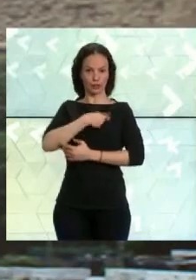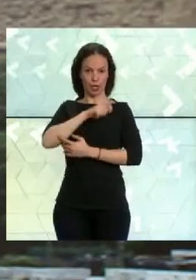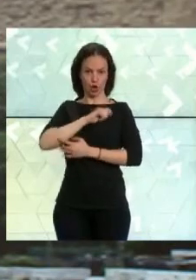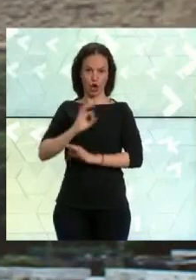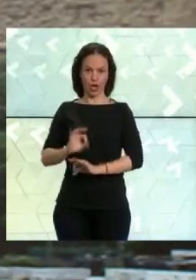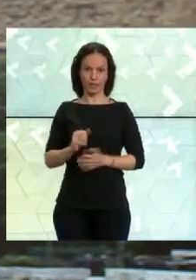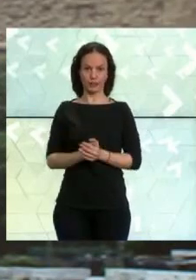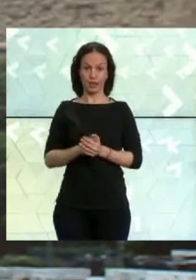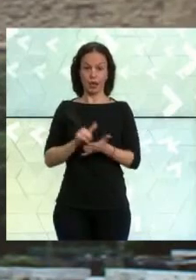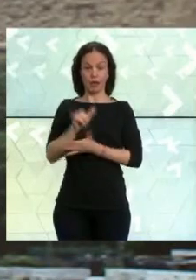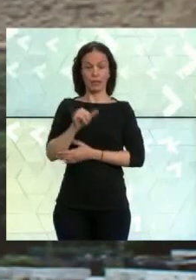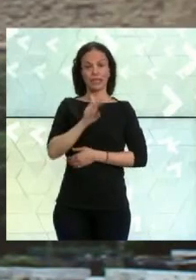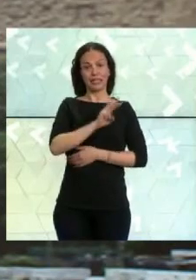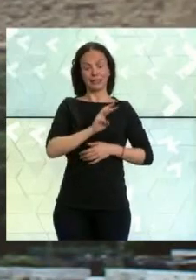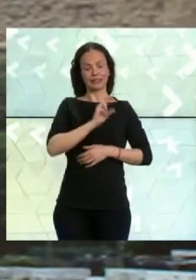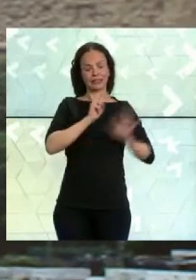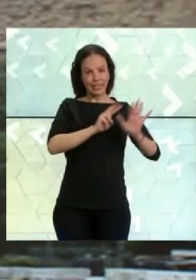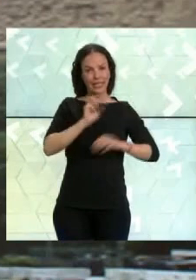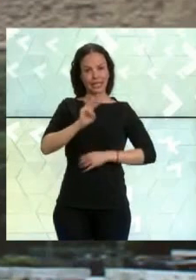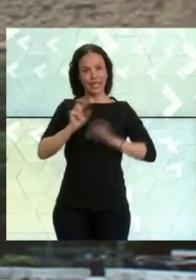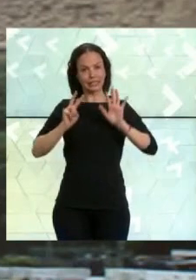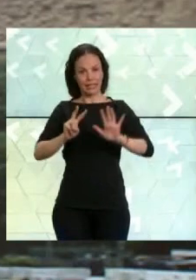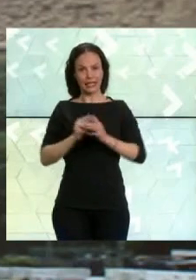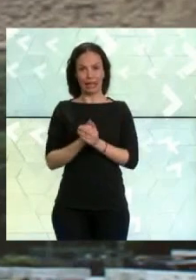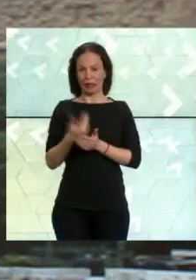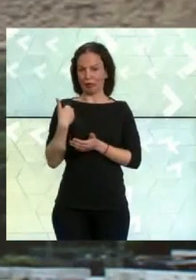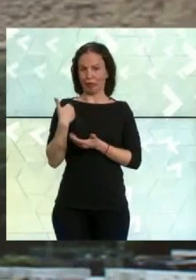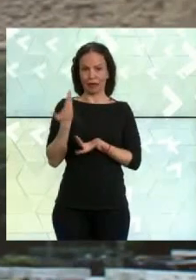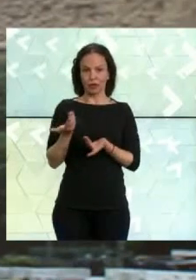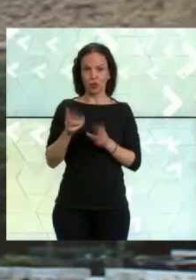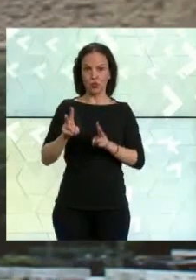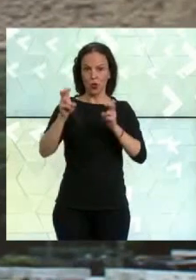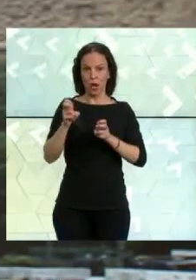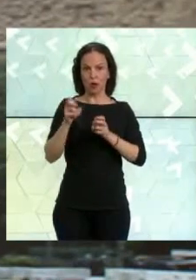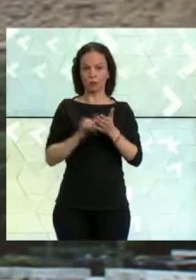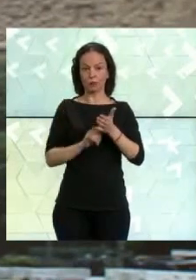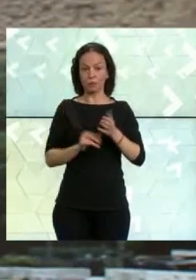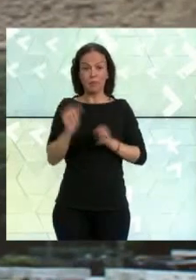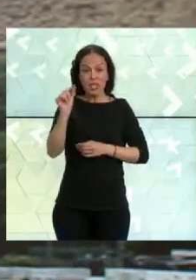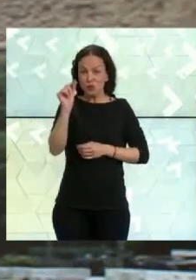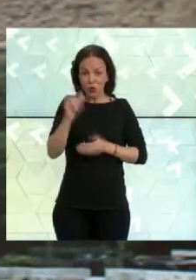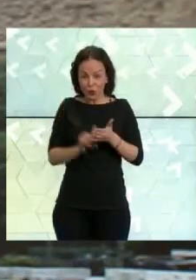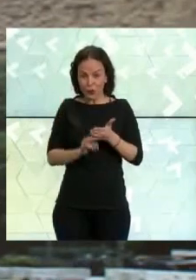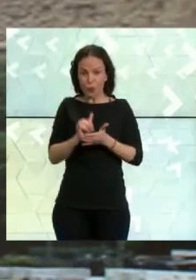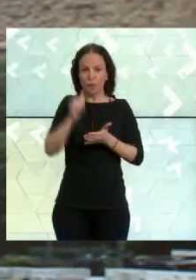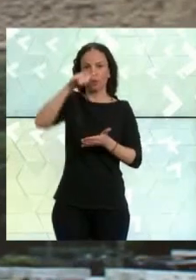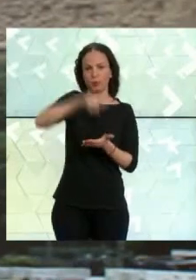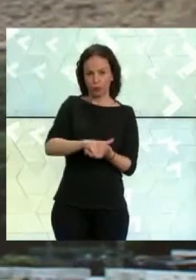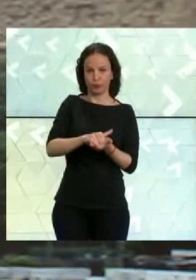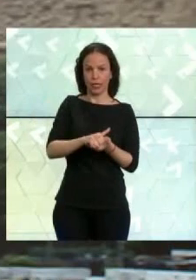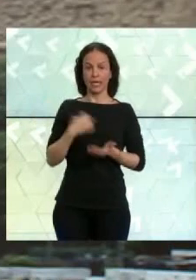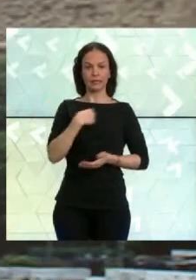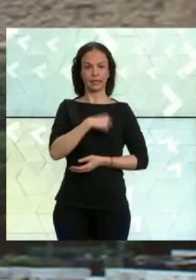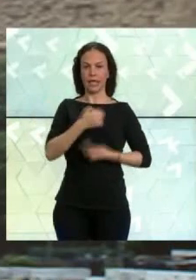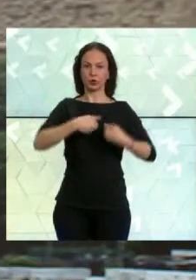El avión, un Boeing 737 con apenas 4 meses de antigüedad, se desplomó a los pocos minutos de despegar. China ha suspendido